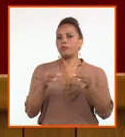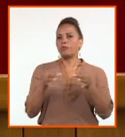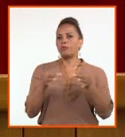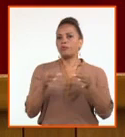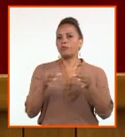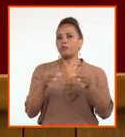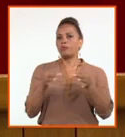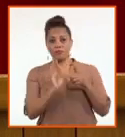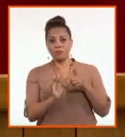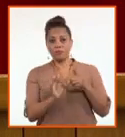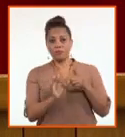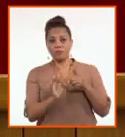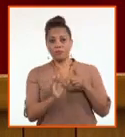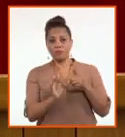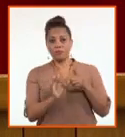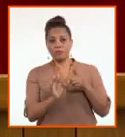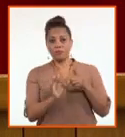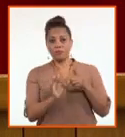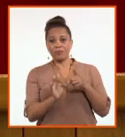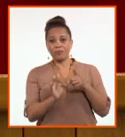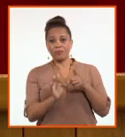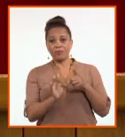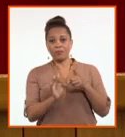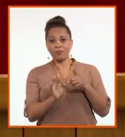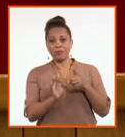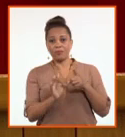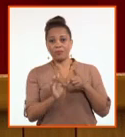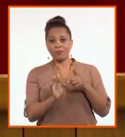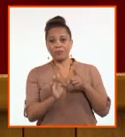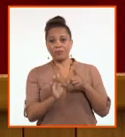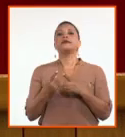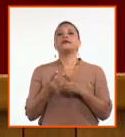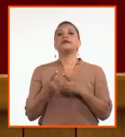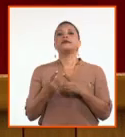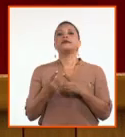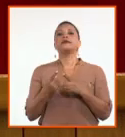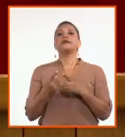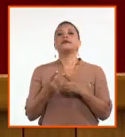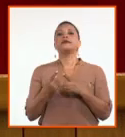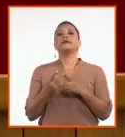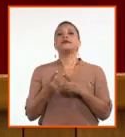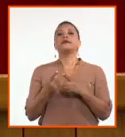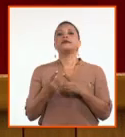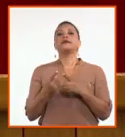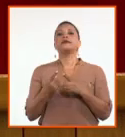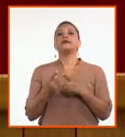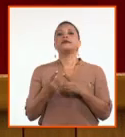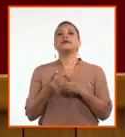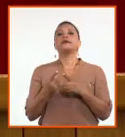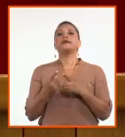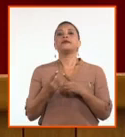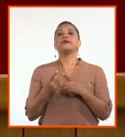Ellos resultan armas imprescindibles para que la esencia y razón de